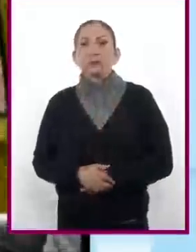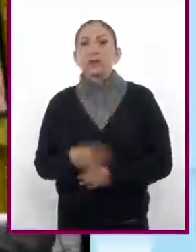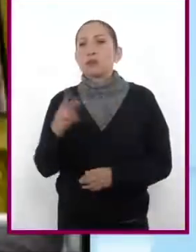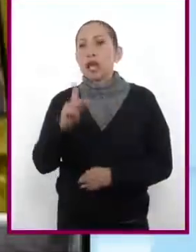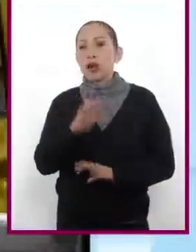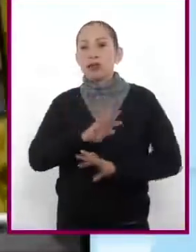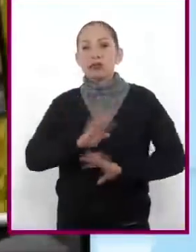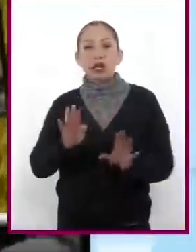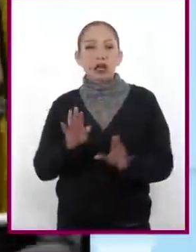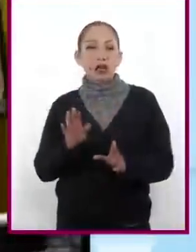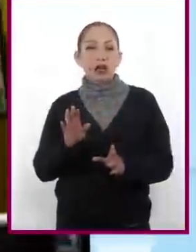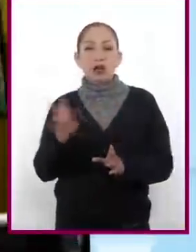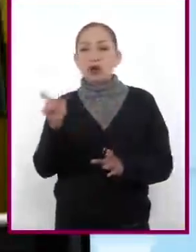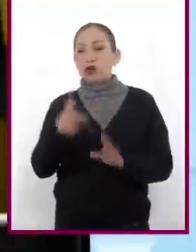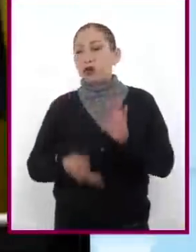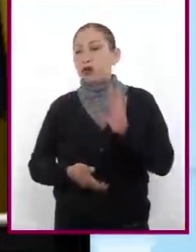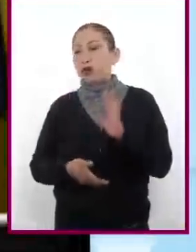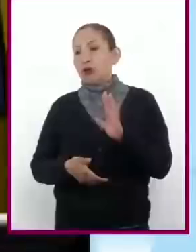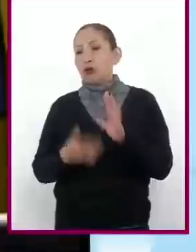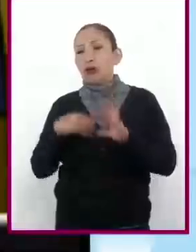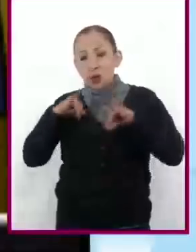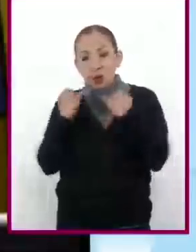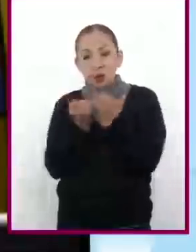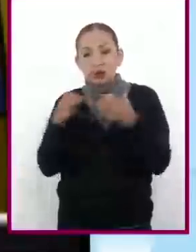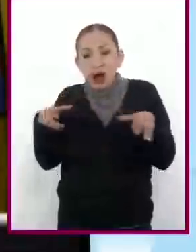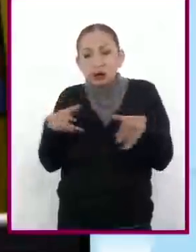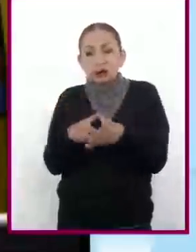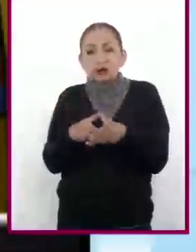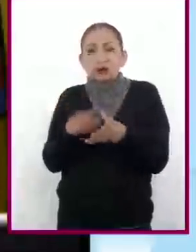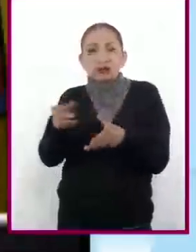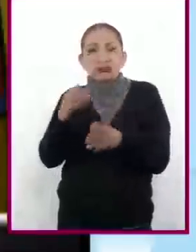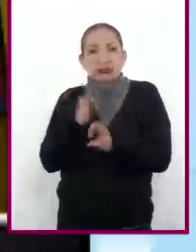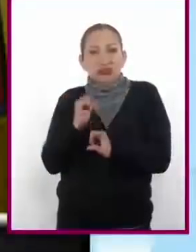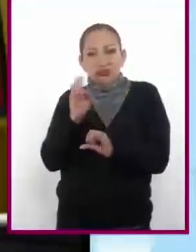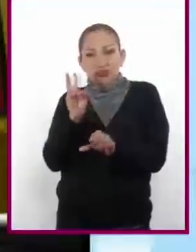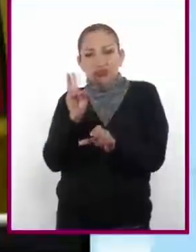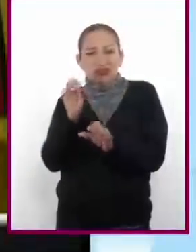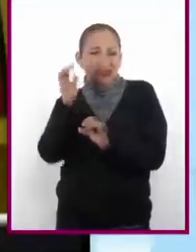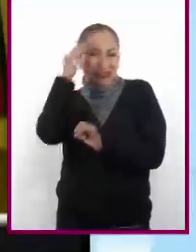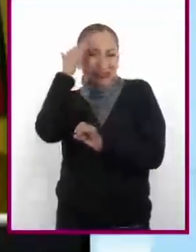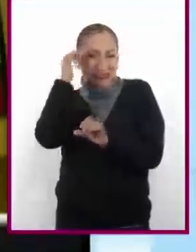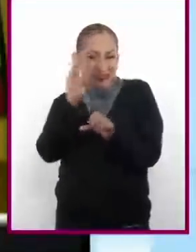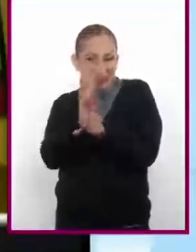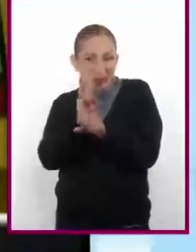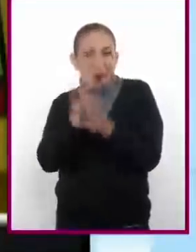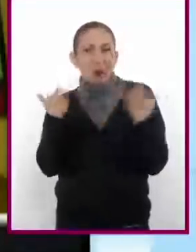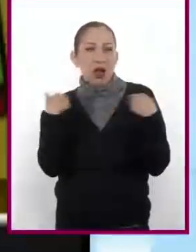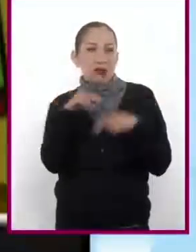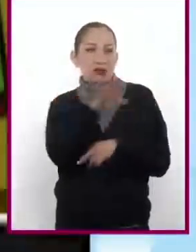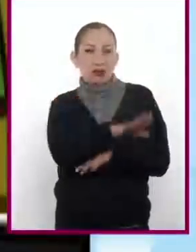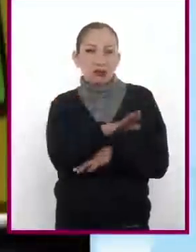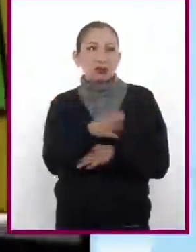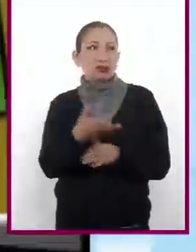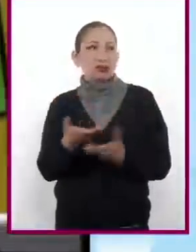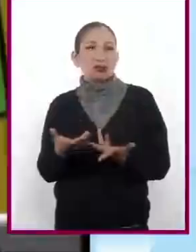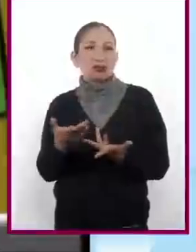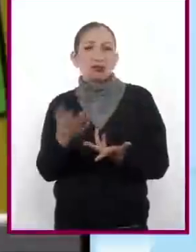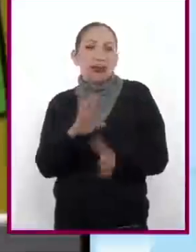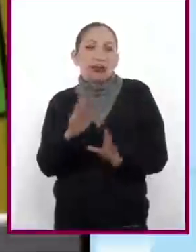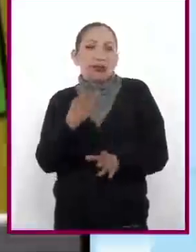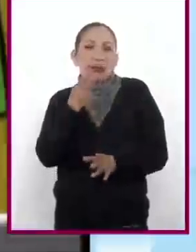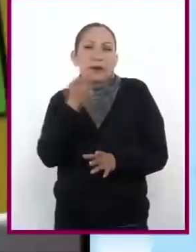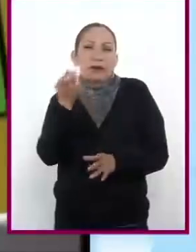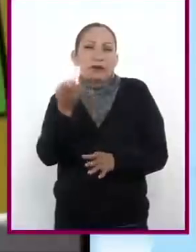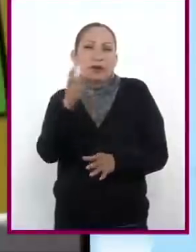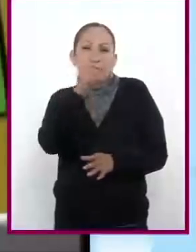Pero ya cuando van a hacer juntas los supervisores, maestros, pues ya